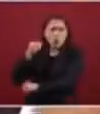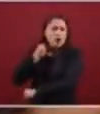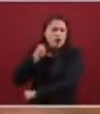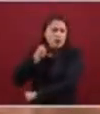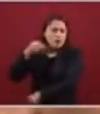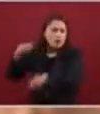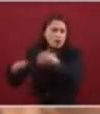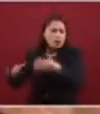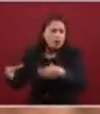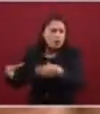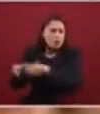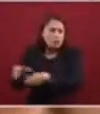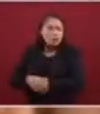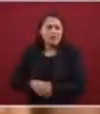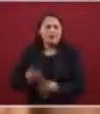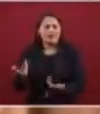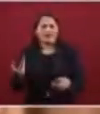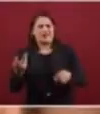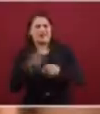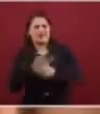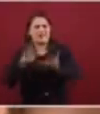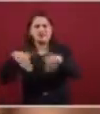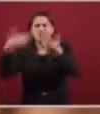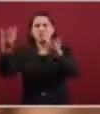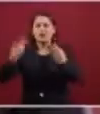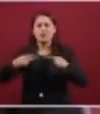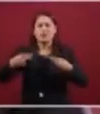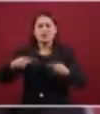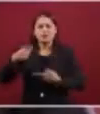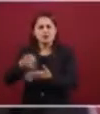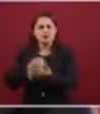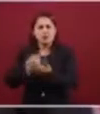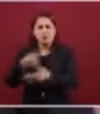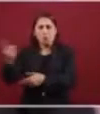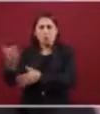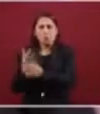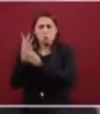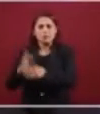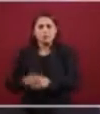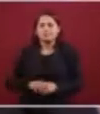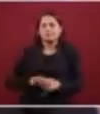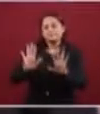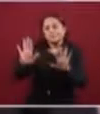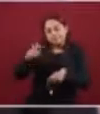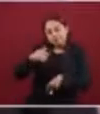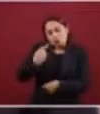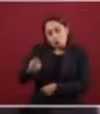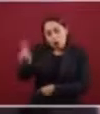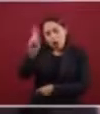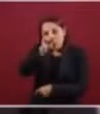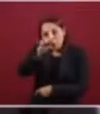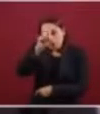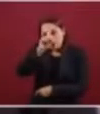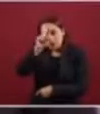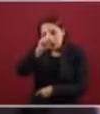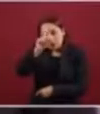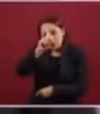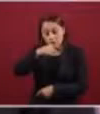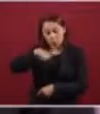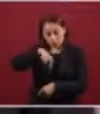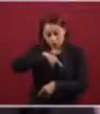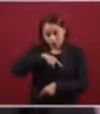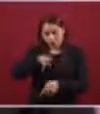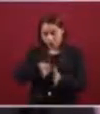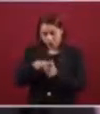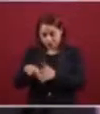están allá afuera que dicen que no están recibiendo? Pues mira, yo sugeriría, y eso es importante, que como buenos periodistas que somos, iniciemos una